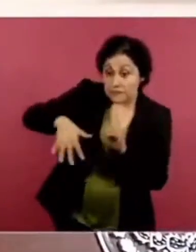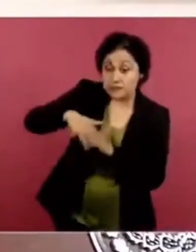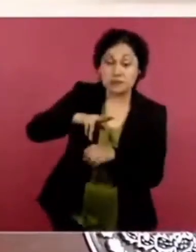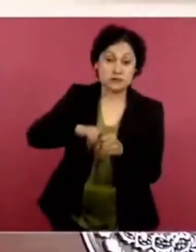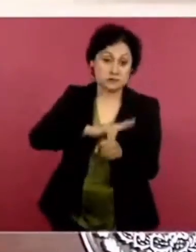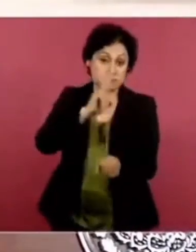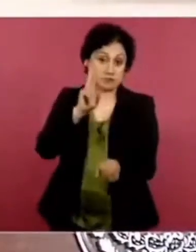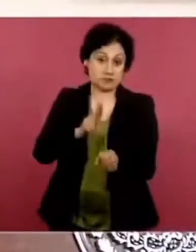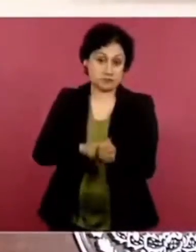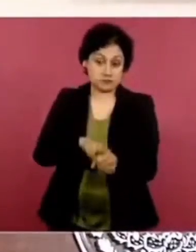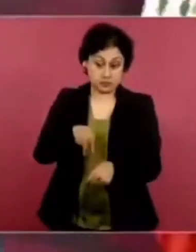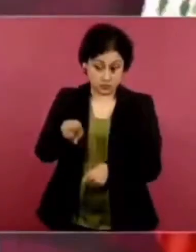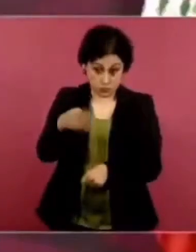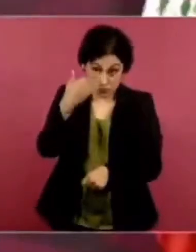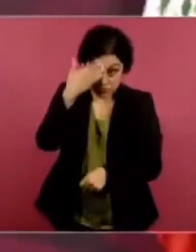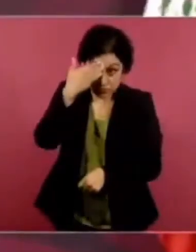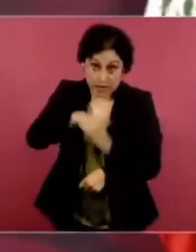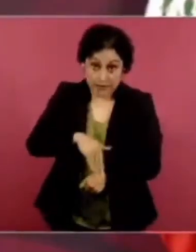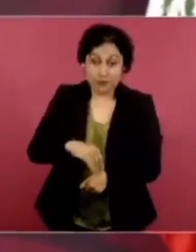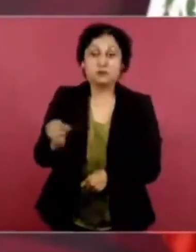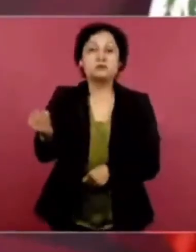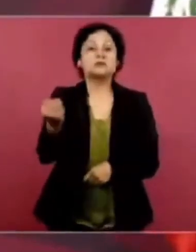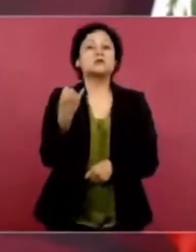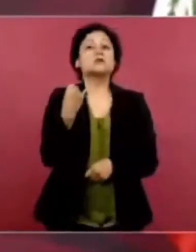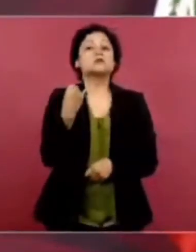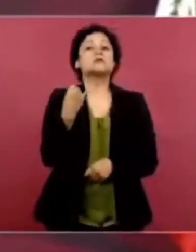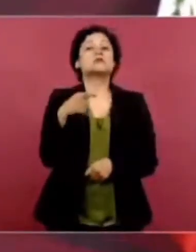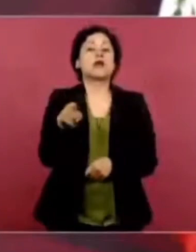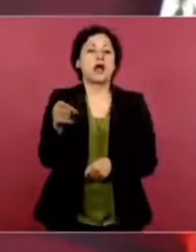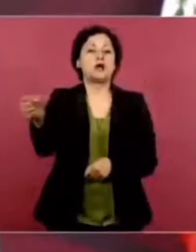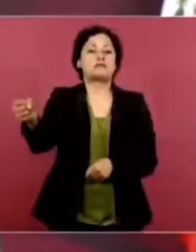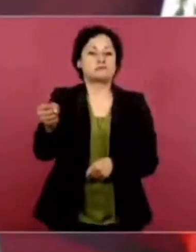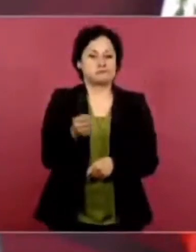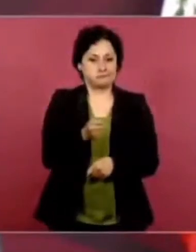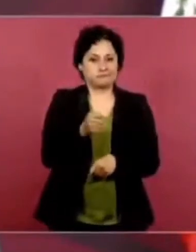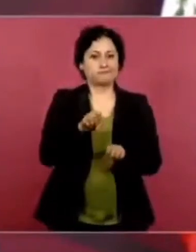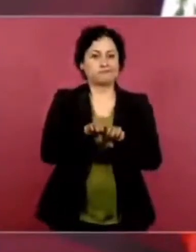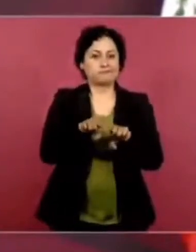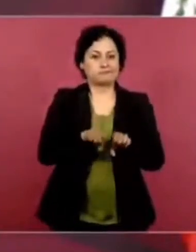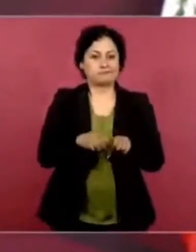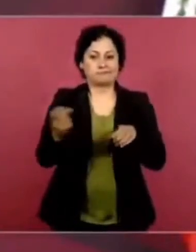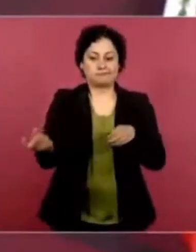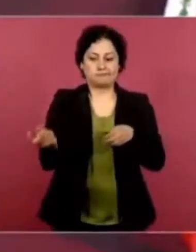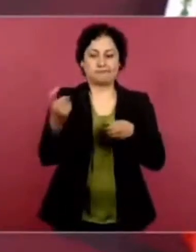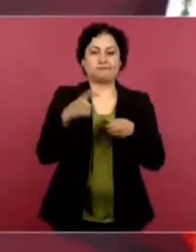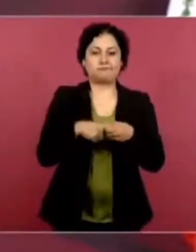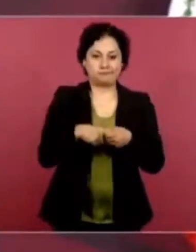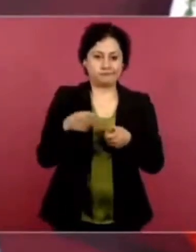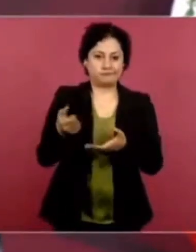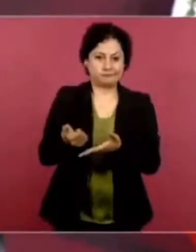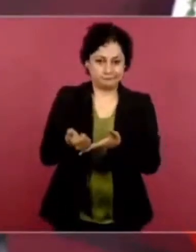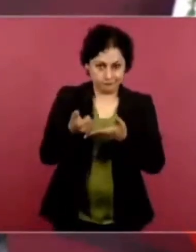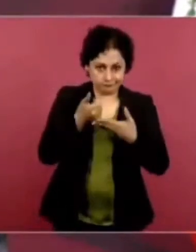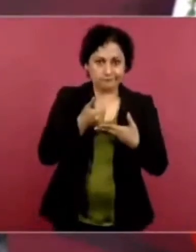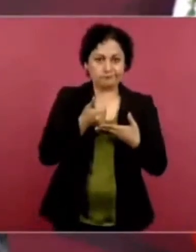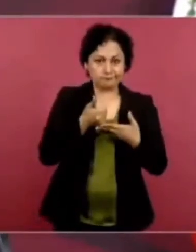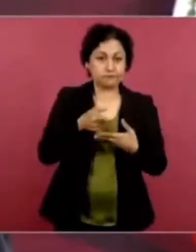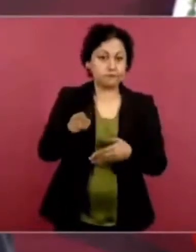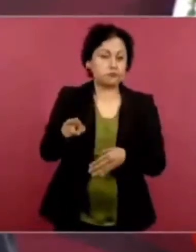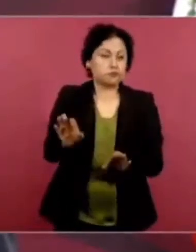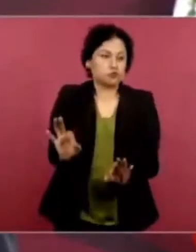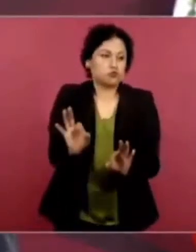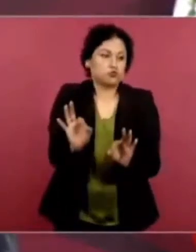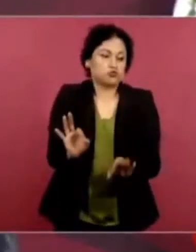Y salió muy buena. Muy buena, porque en todo mi gobierno solo